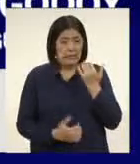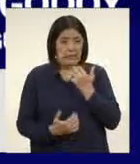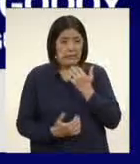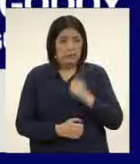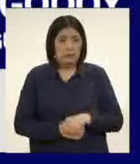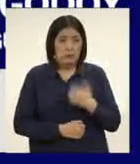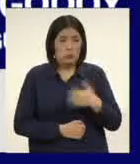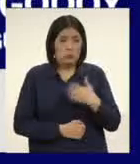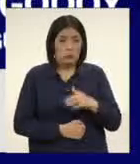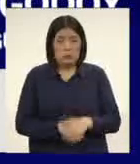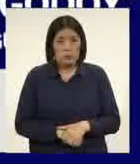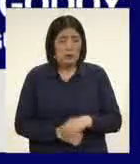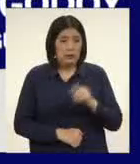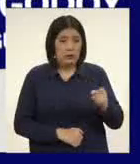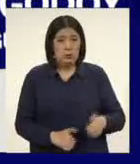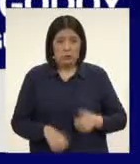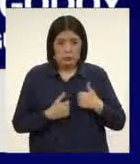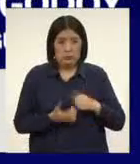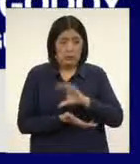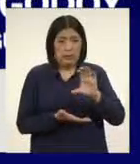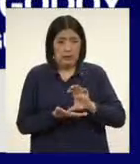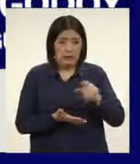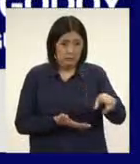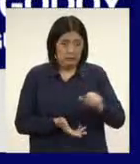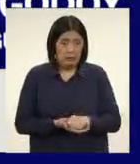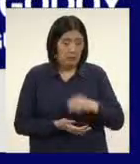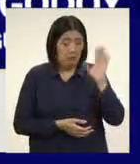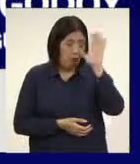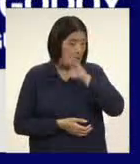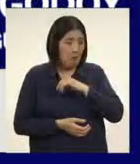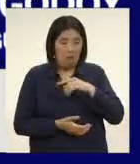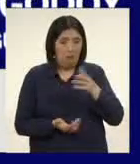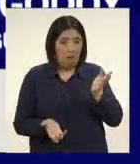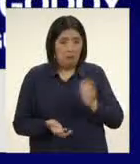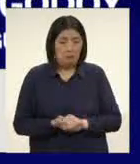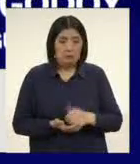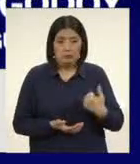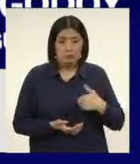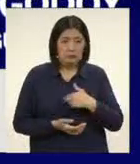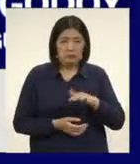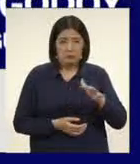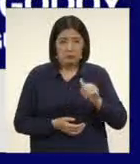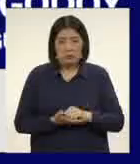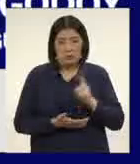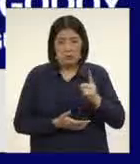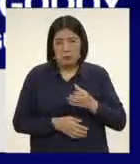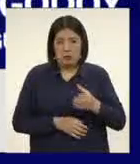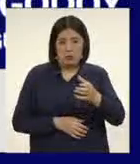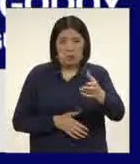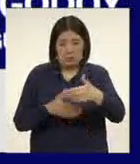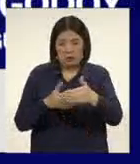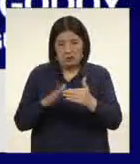de verdad que yo vivía en la capital y nunca había visto nada de eso. Ni estábamos más o menos a una cuadra de mi